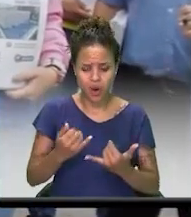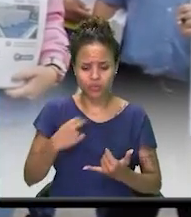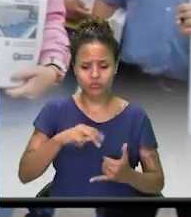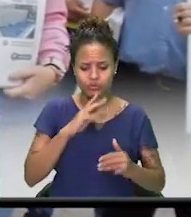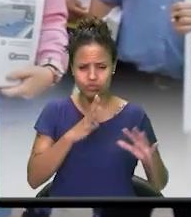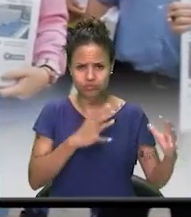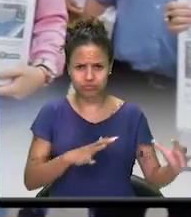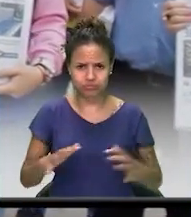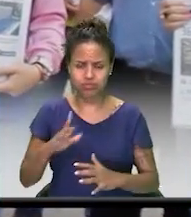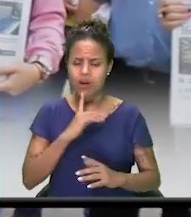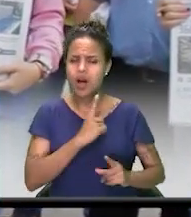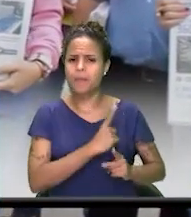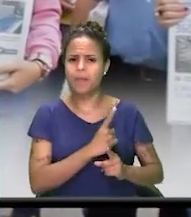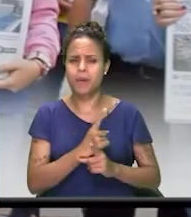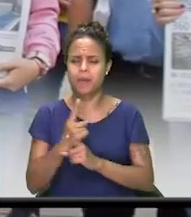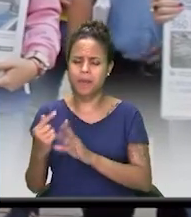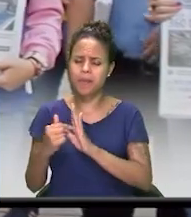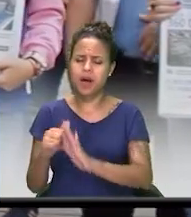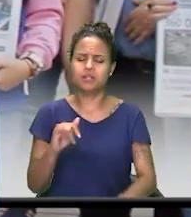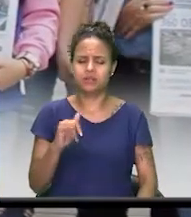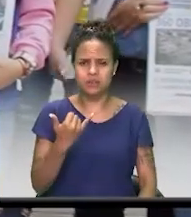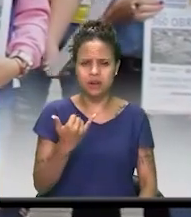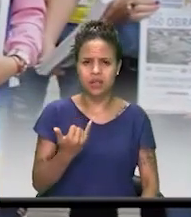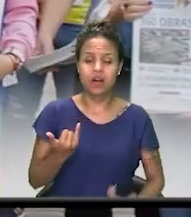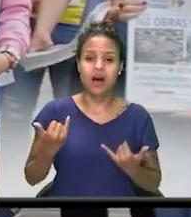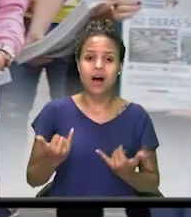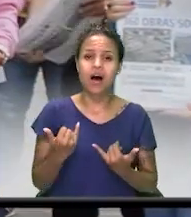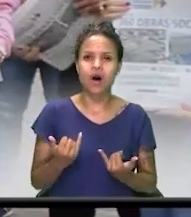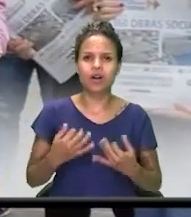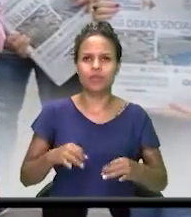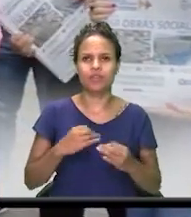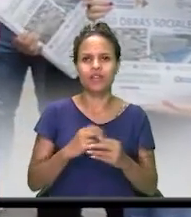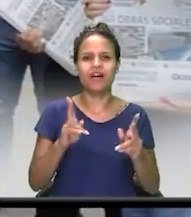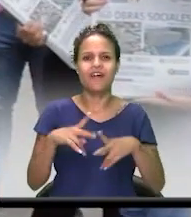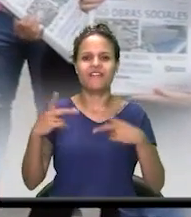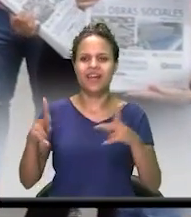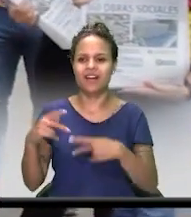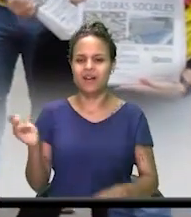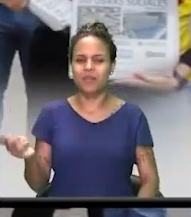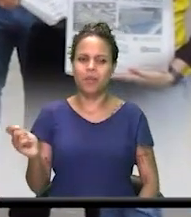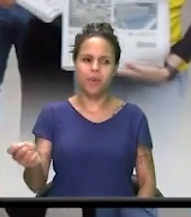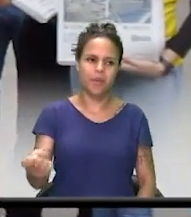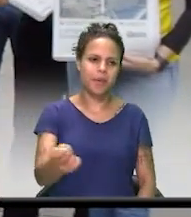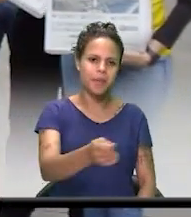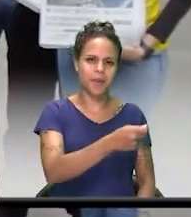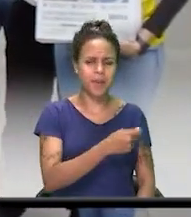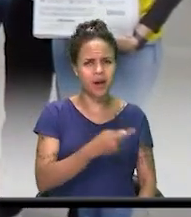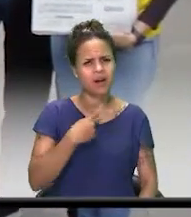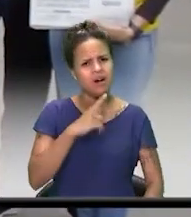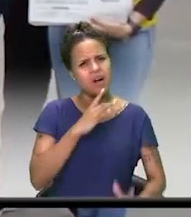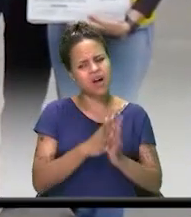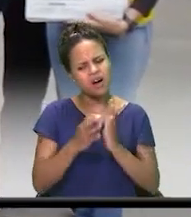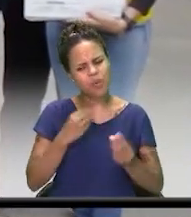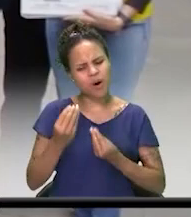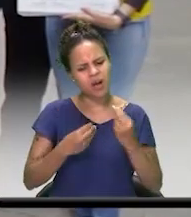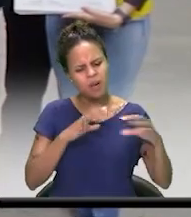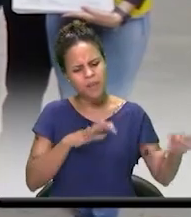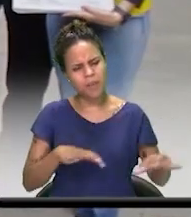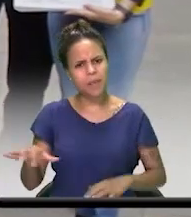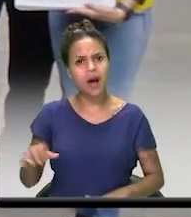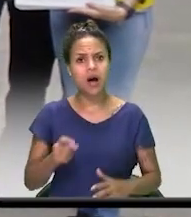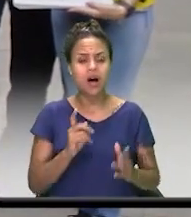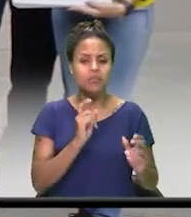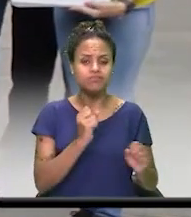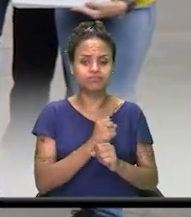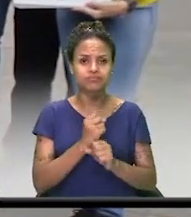comunidad itagüiseña. Hoy empezamos a repartir estos periódicos diciendo todo lo que hemos hecho, más de 360 obras, un plan